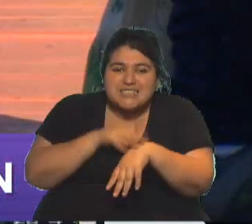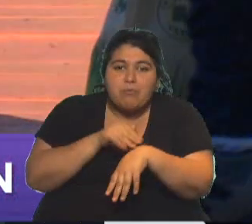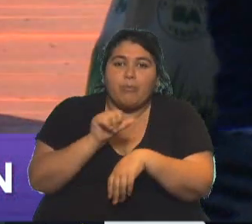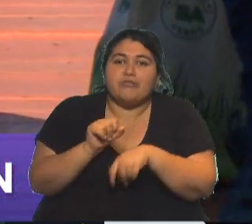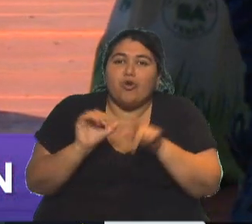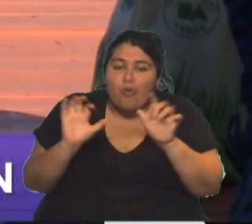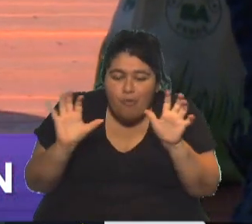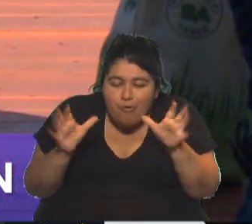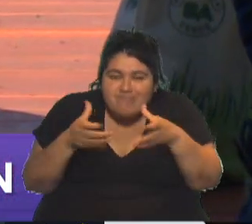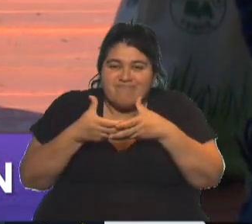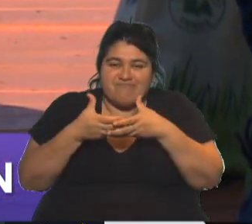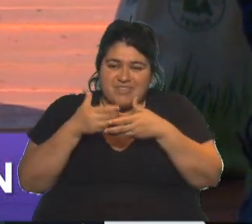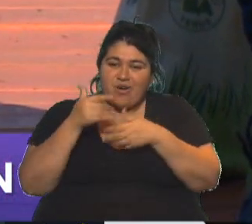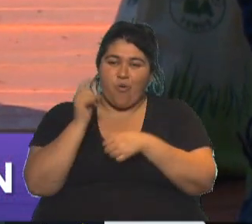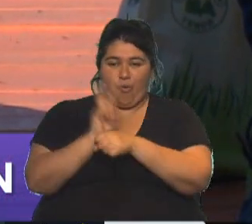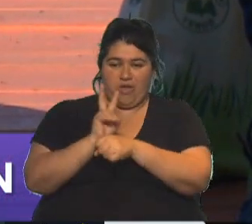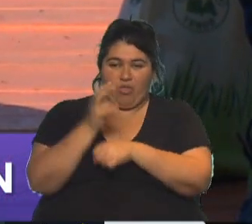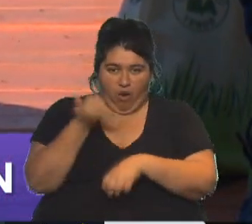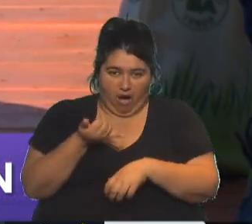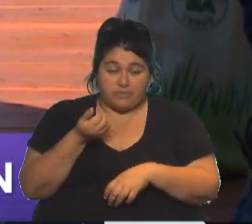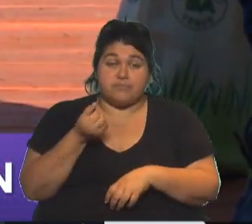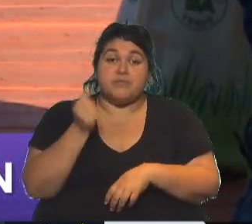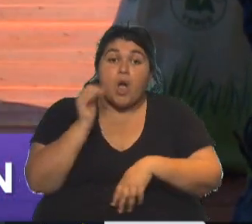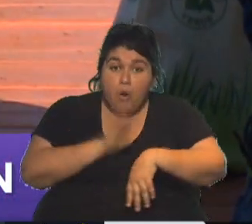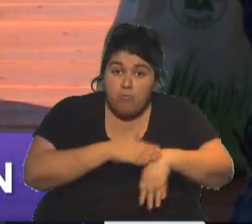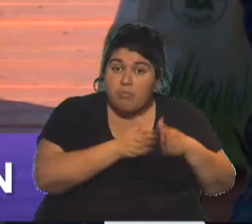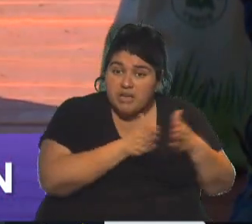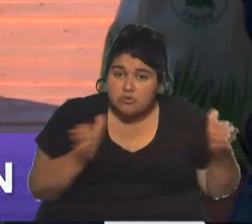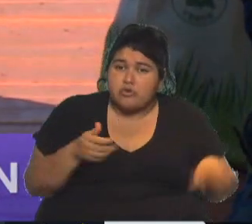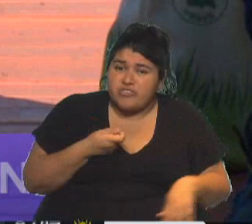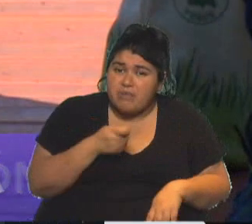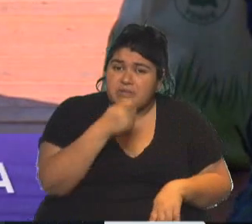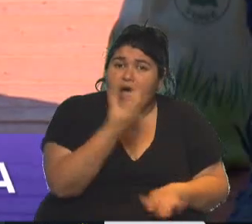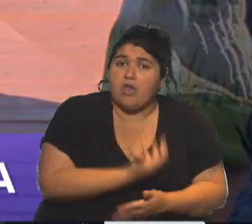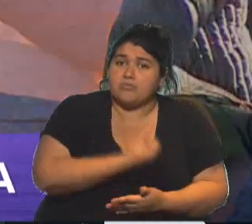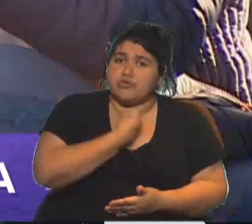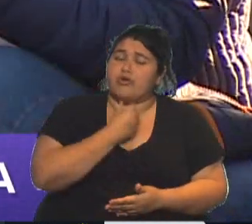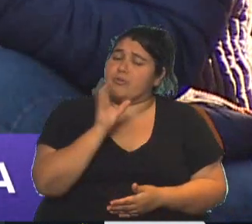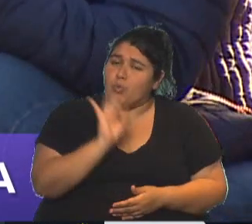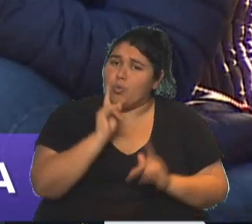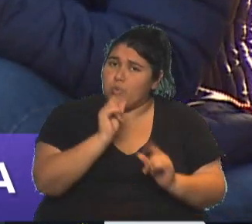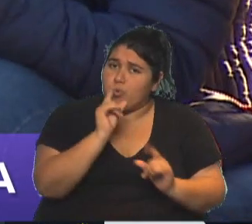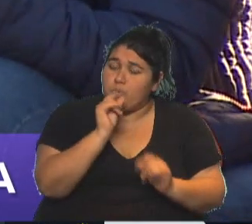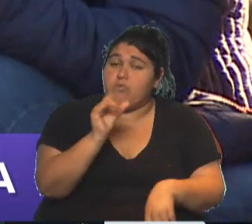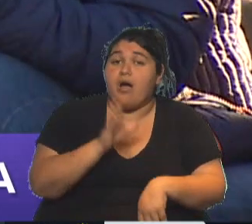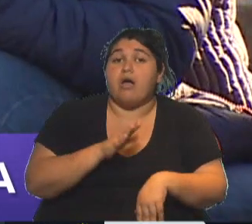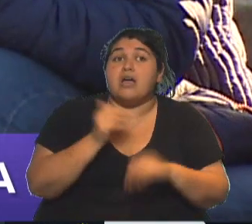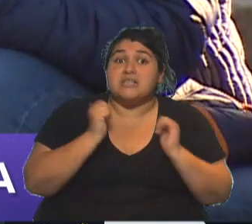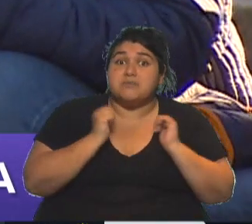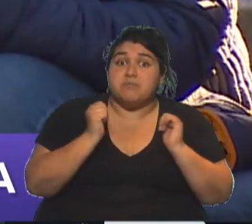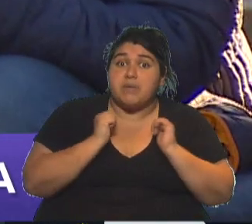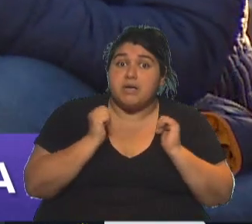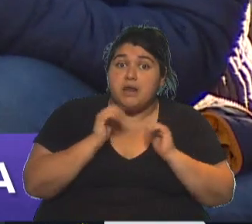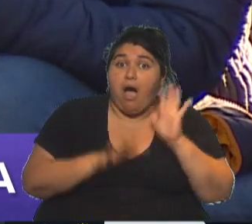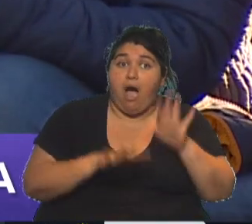contención familiar. Los tiempos de adopción suelen ser muy cuestionados. Lo cierto es que esa espera se acorta cuando se trata de chicos y